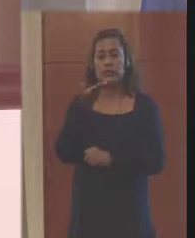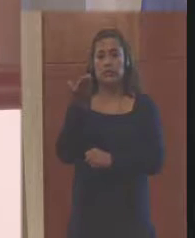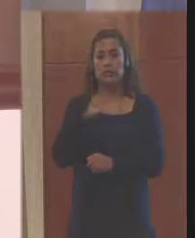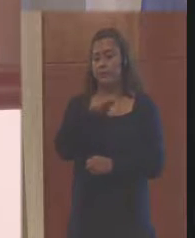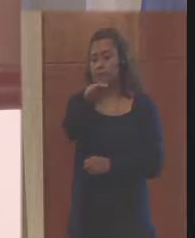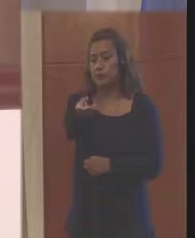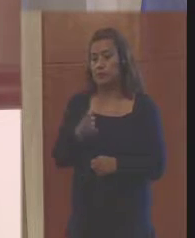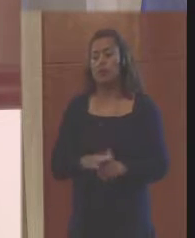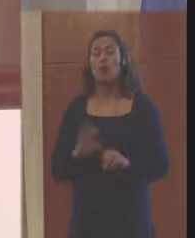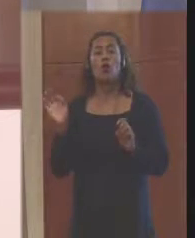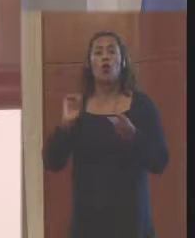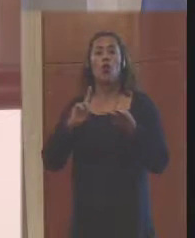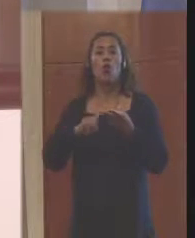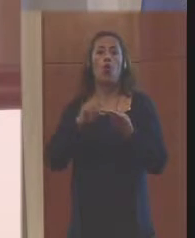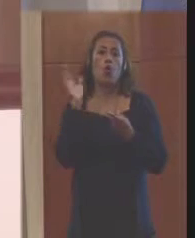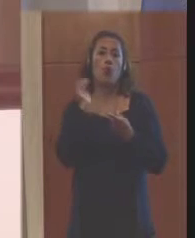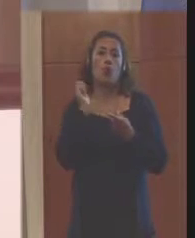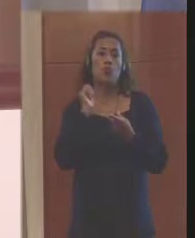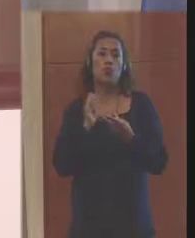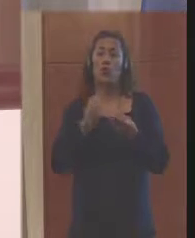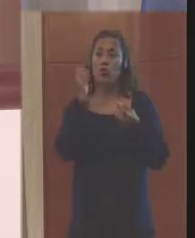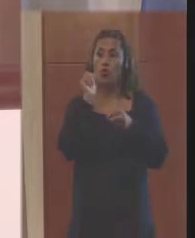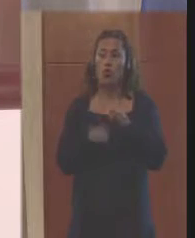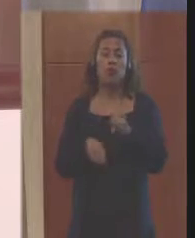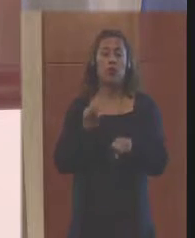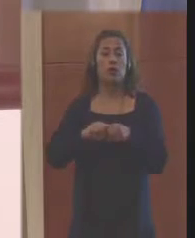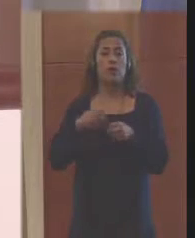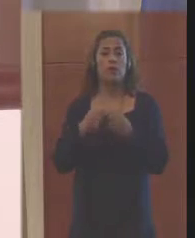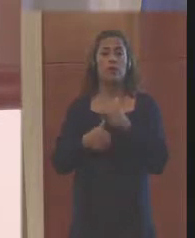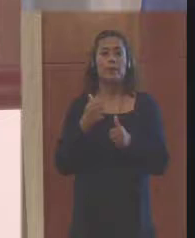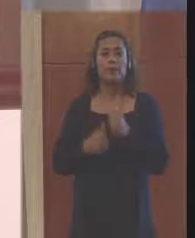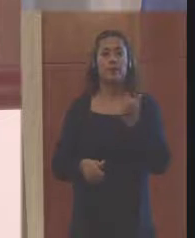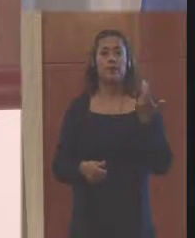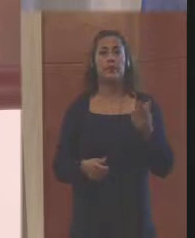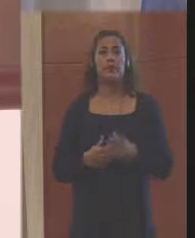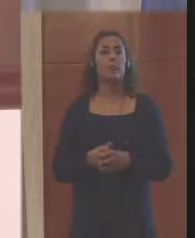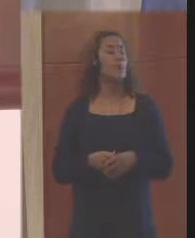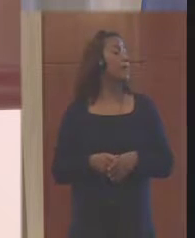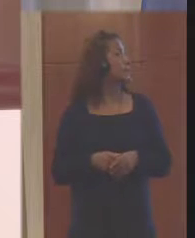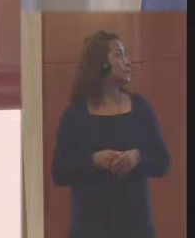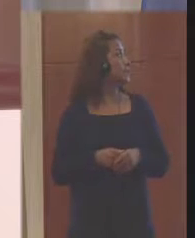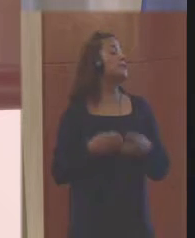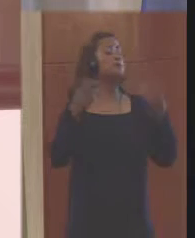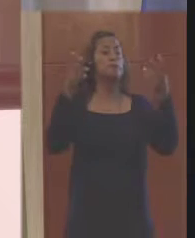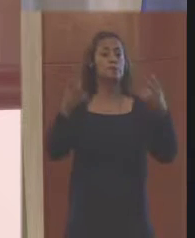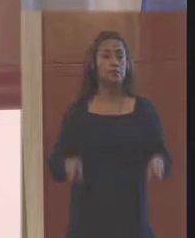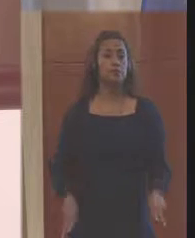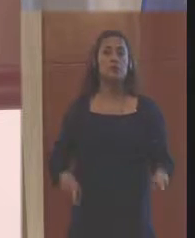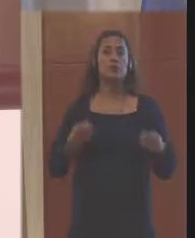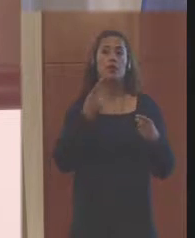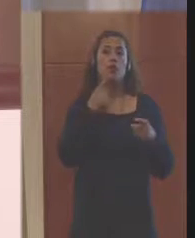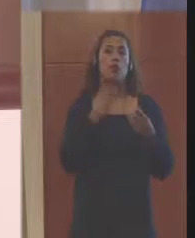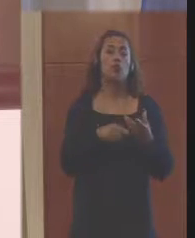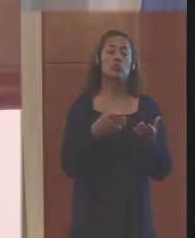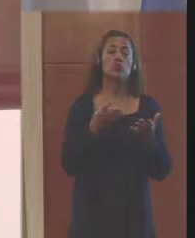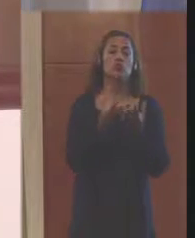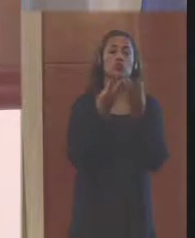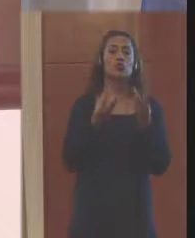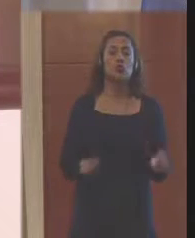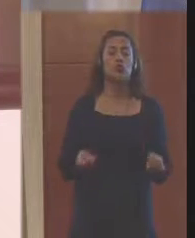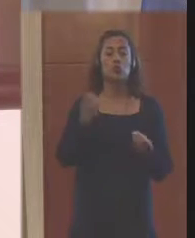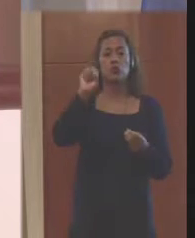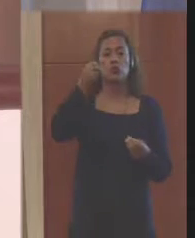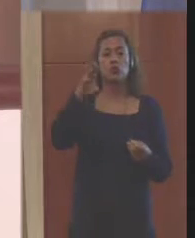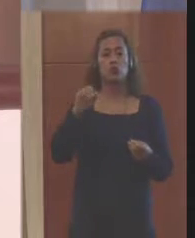cat bonds en inglés, y también soluciones como los swaps. En todos estos casos la estructura es muy